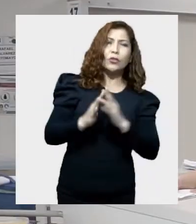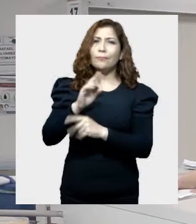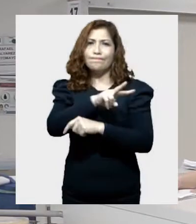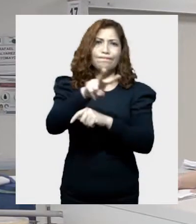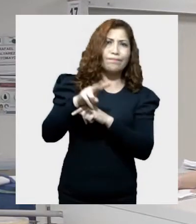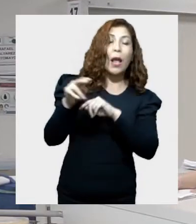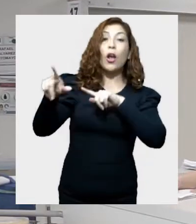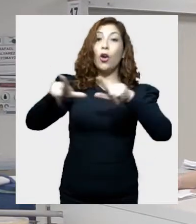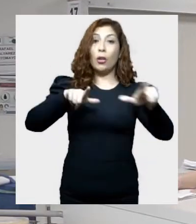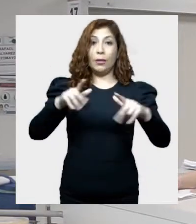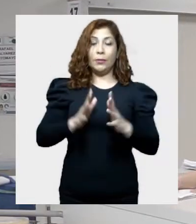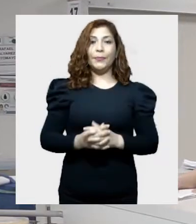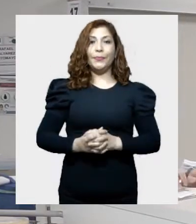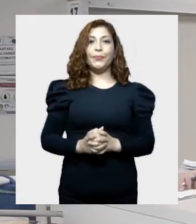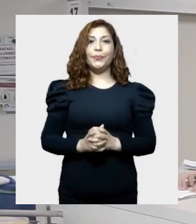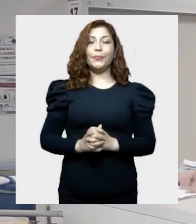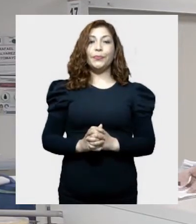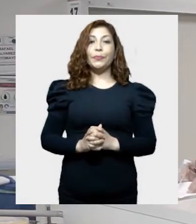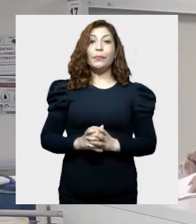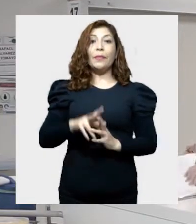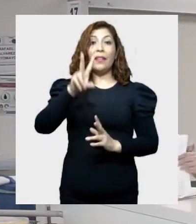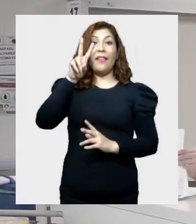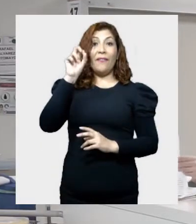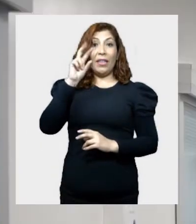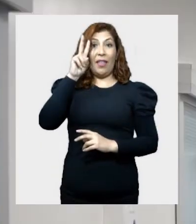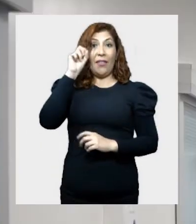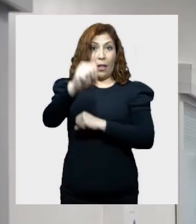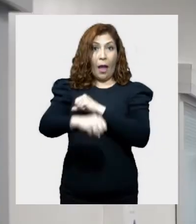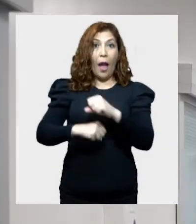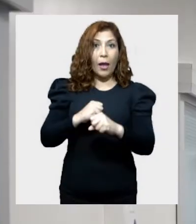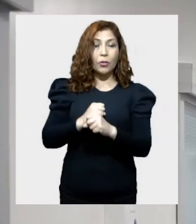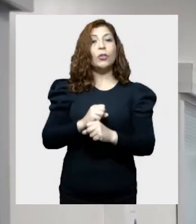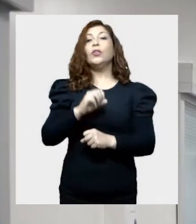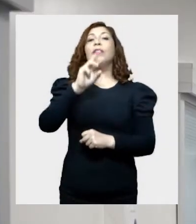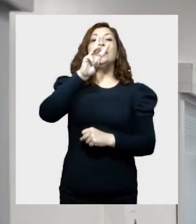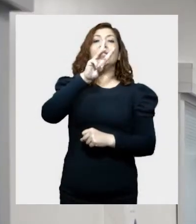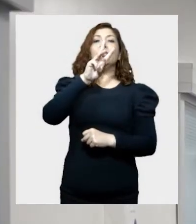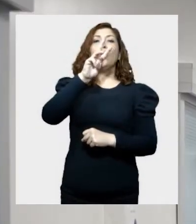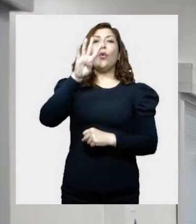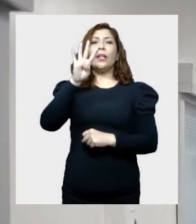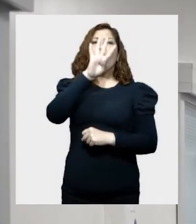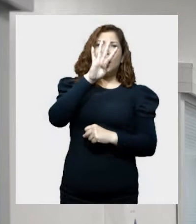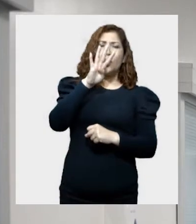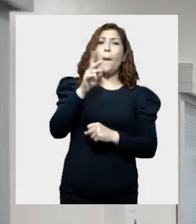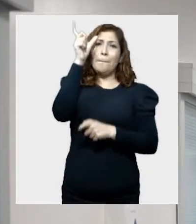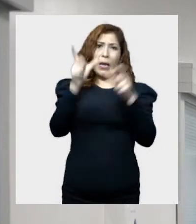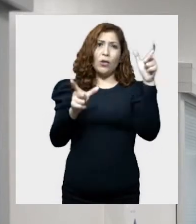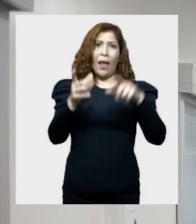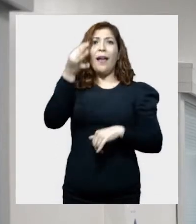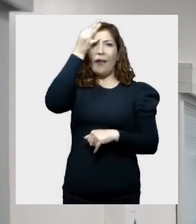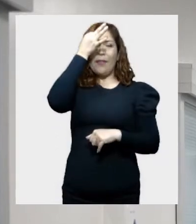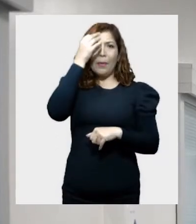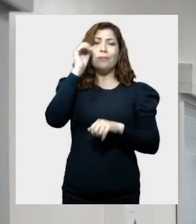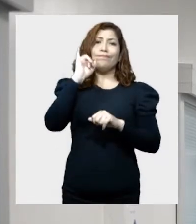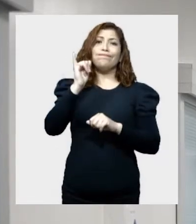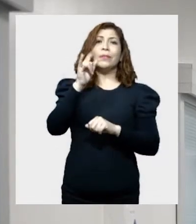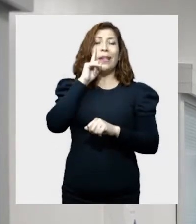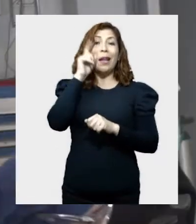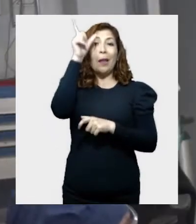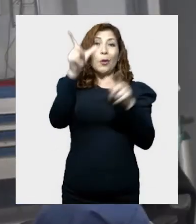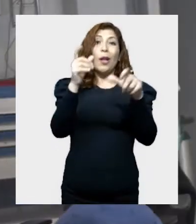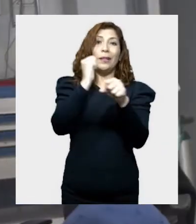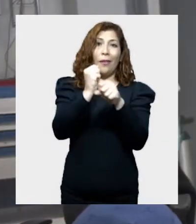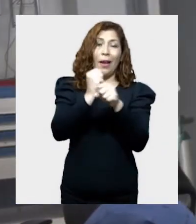y coordinaciones. Durante el 2020, fueron 344 los casos confirmados y probables de personal contagiado